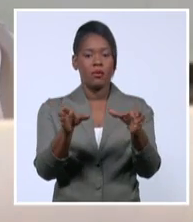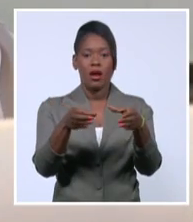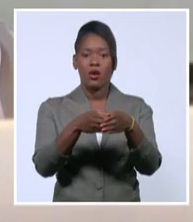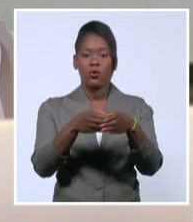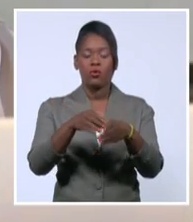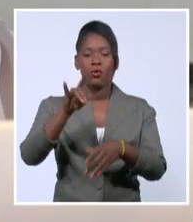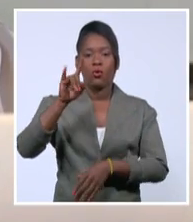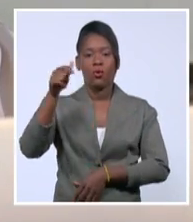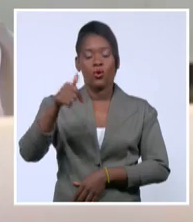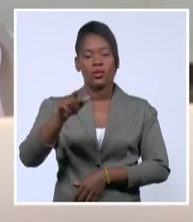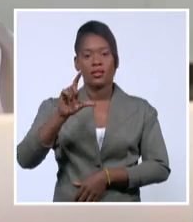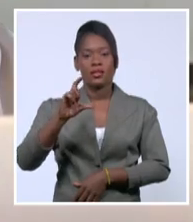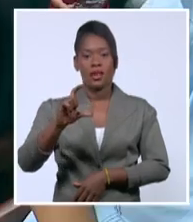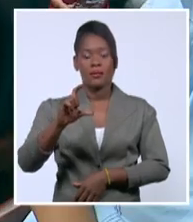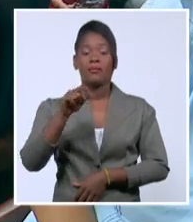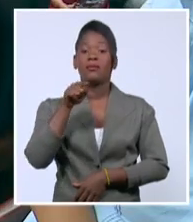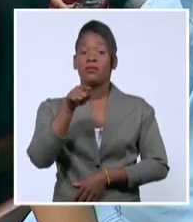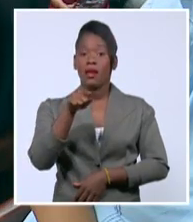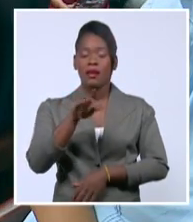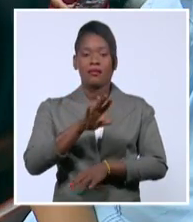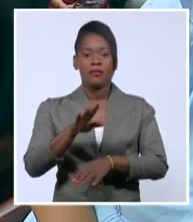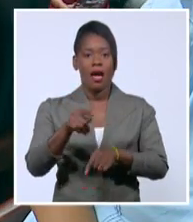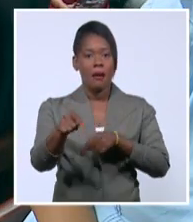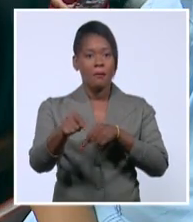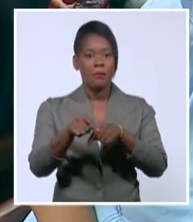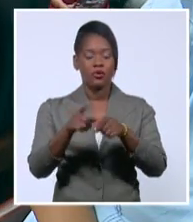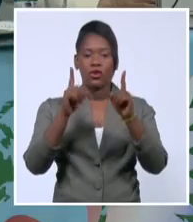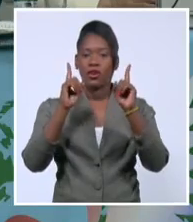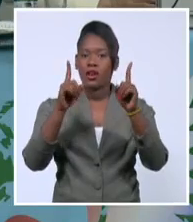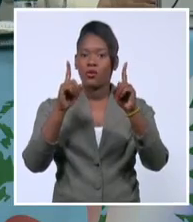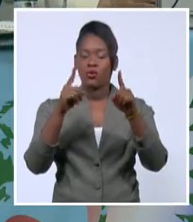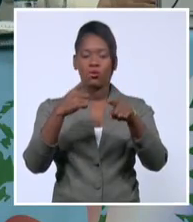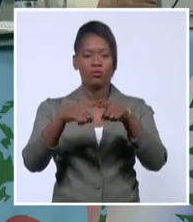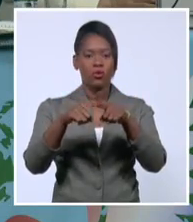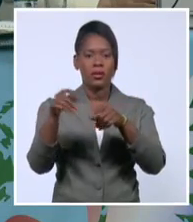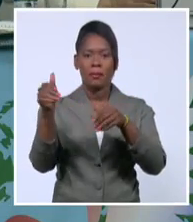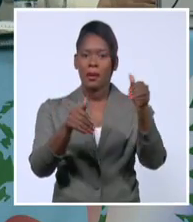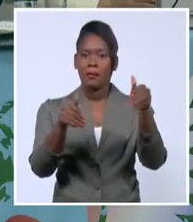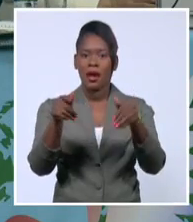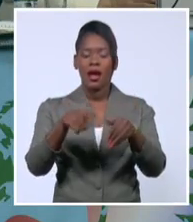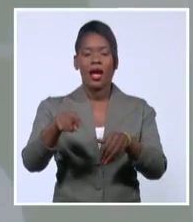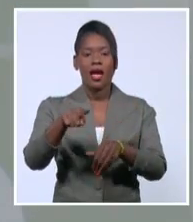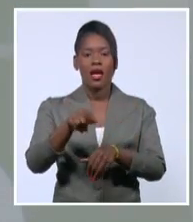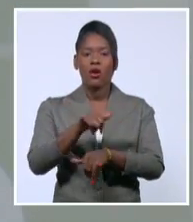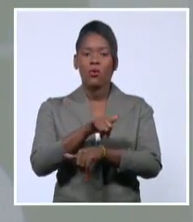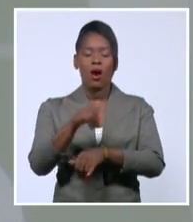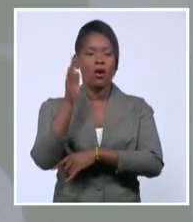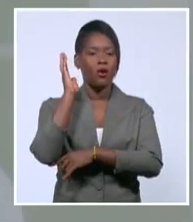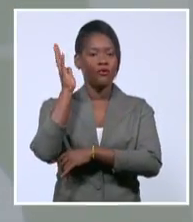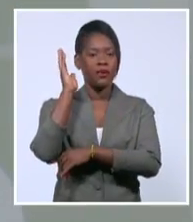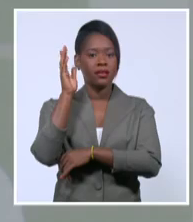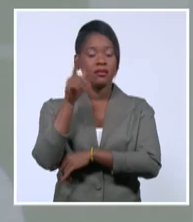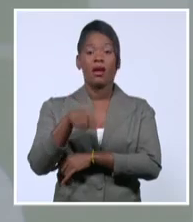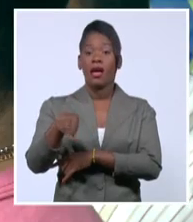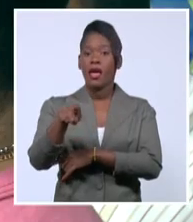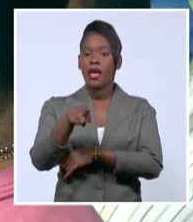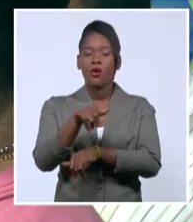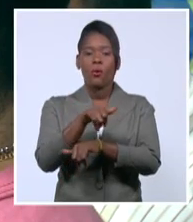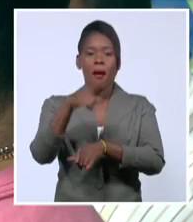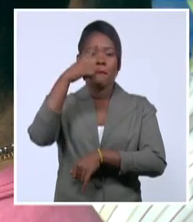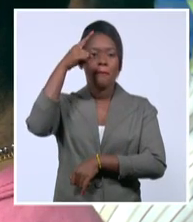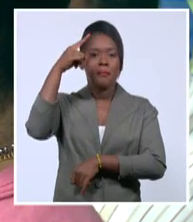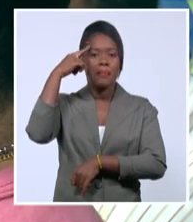3 días para el foro Ideas que son Banderas, y como centro del debate, Fidel y sus gestas, la trascendencia del pensamiento